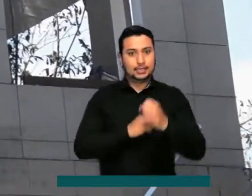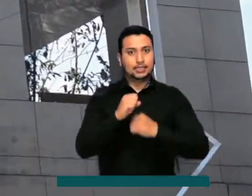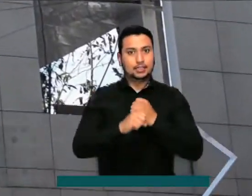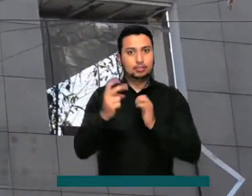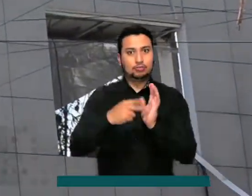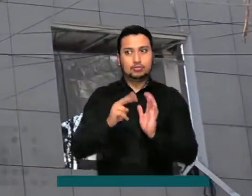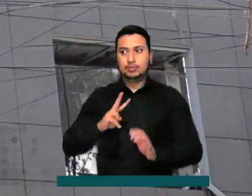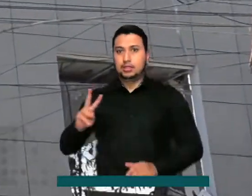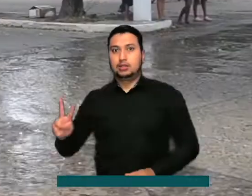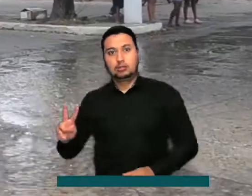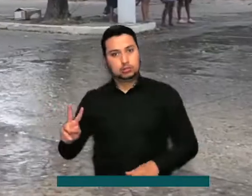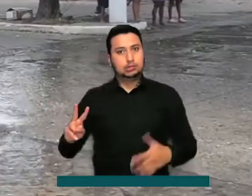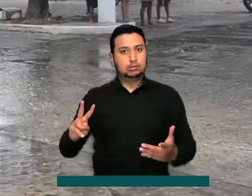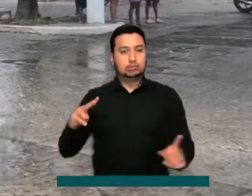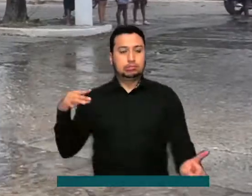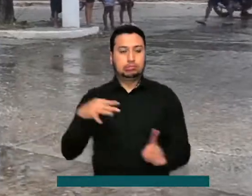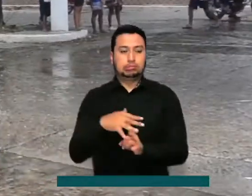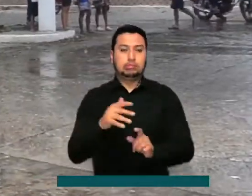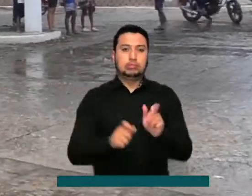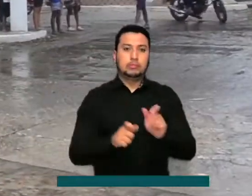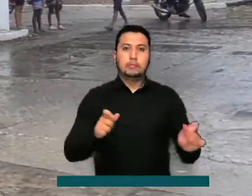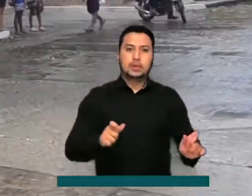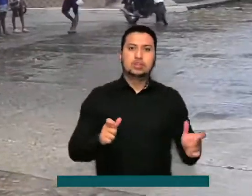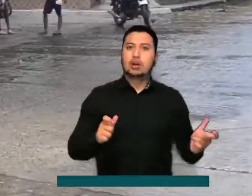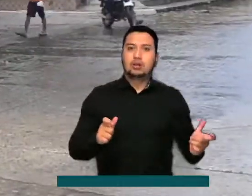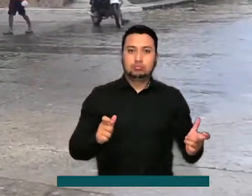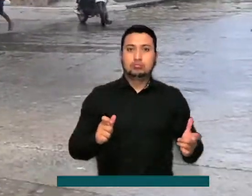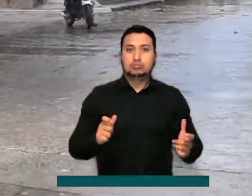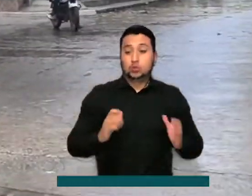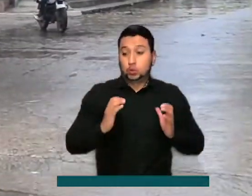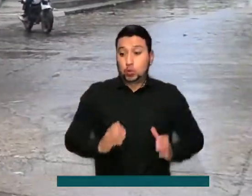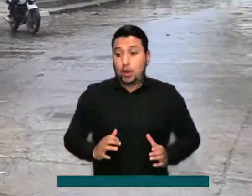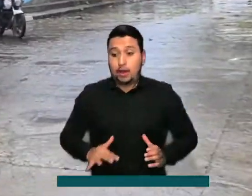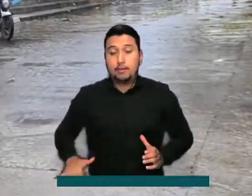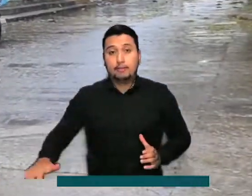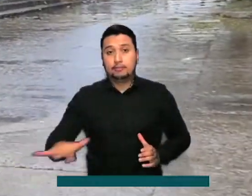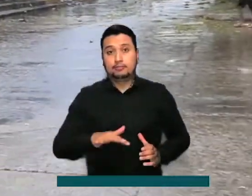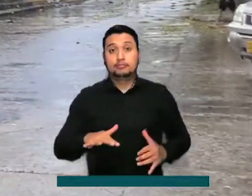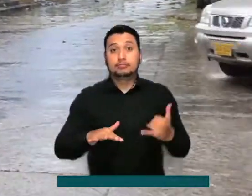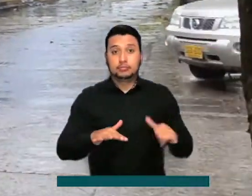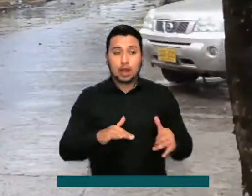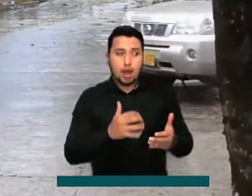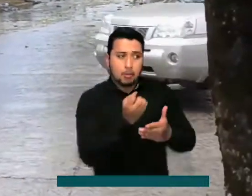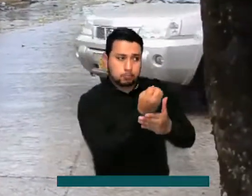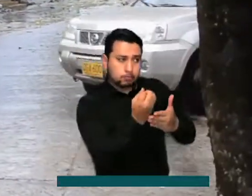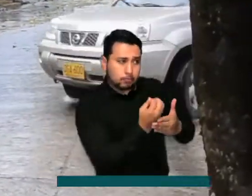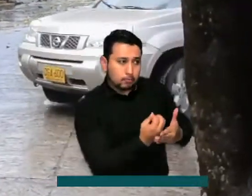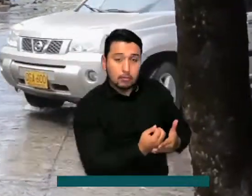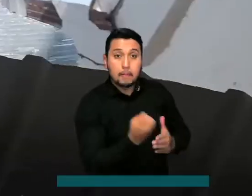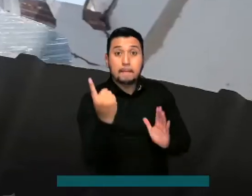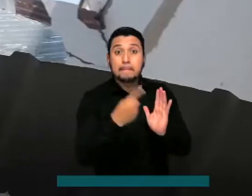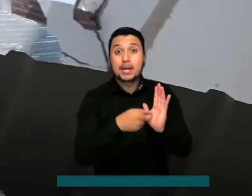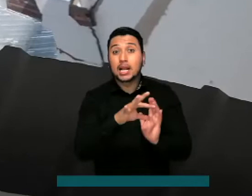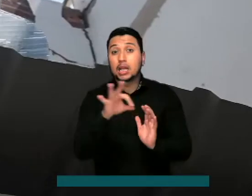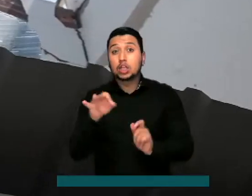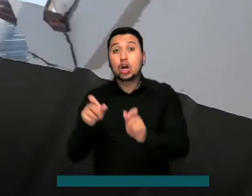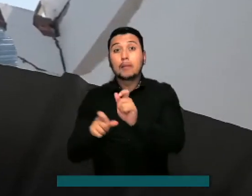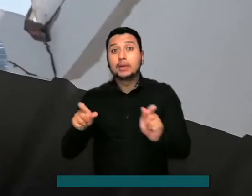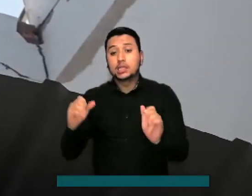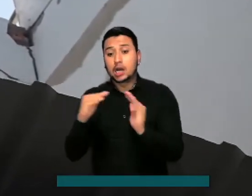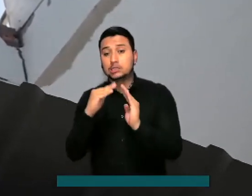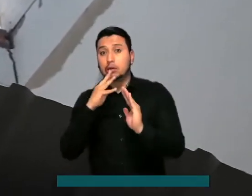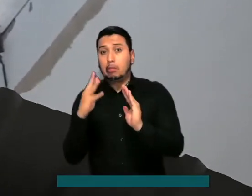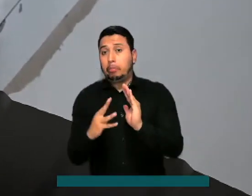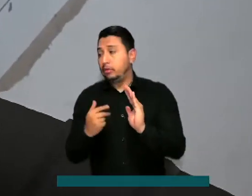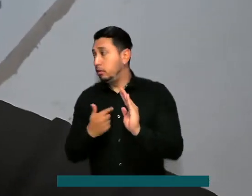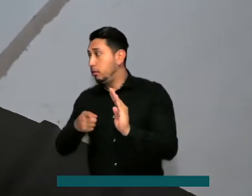Arauca ha afectado a la población civil. Como lo demuestran los datos oficiales de la Defensoría del Pueblo, son más de 1.500 los desplazados y daños por